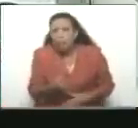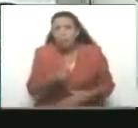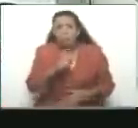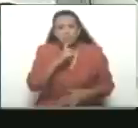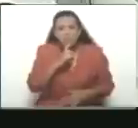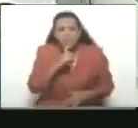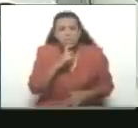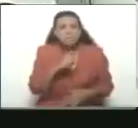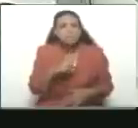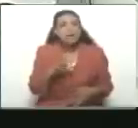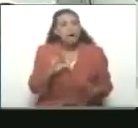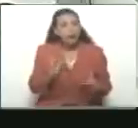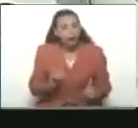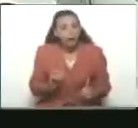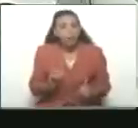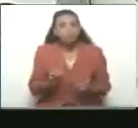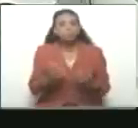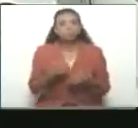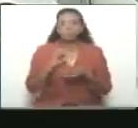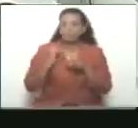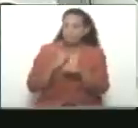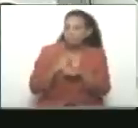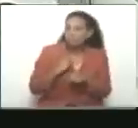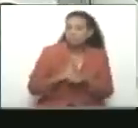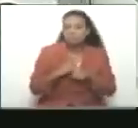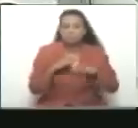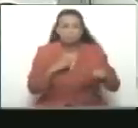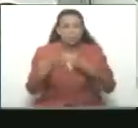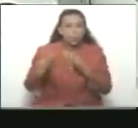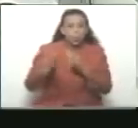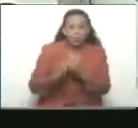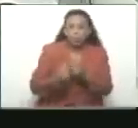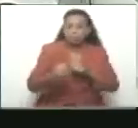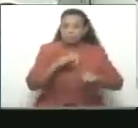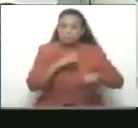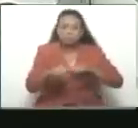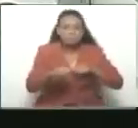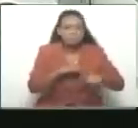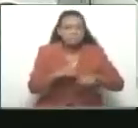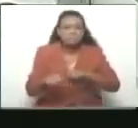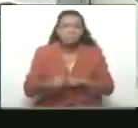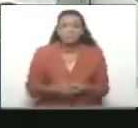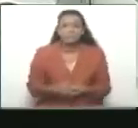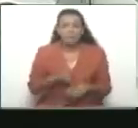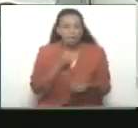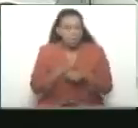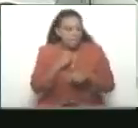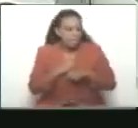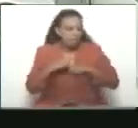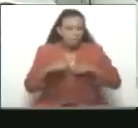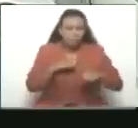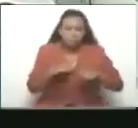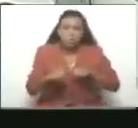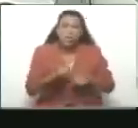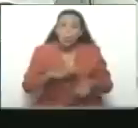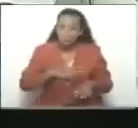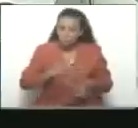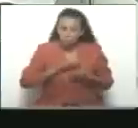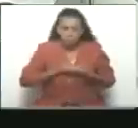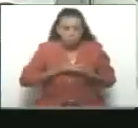venir para acá en esos momentos a acompañar a ese pueblo acompañar a ese pueblo era lo que